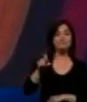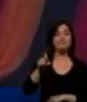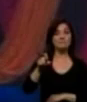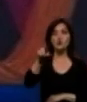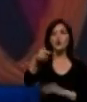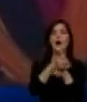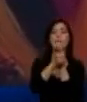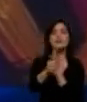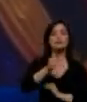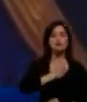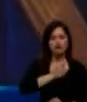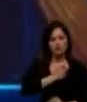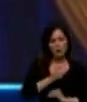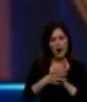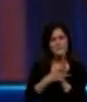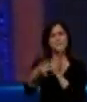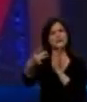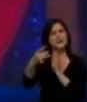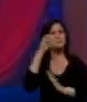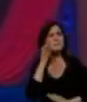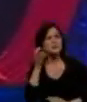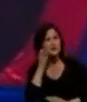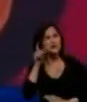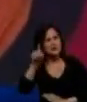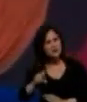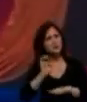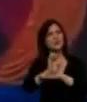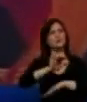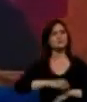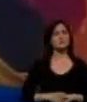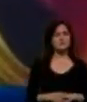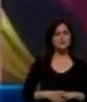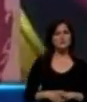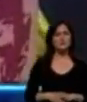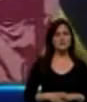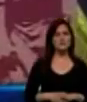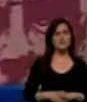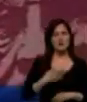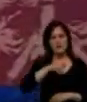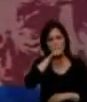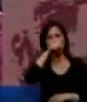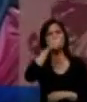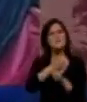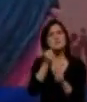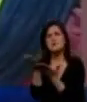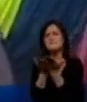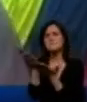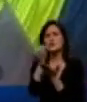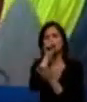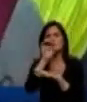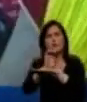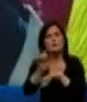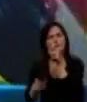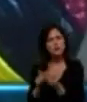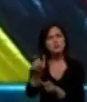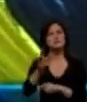su capacidad, su talento, su experiencia, sobre todo su vocación de servicio a la patria,